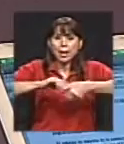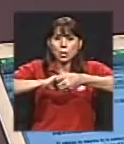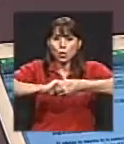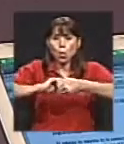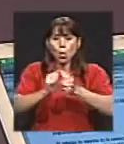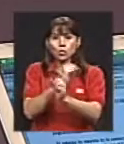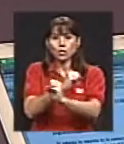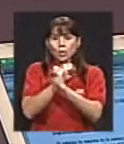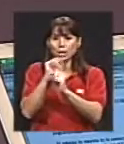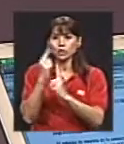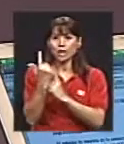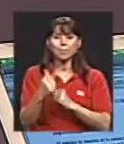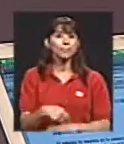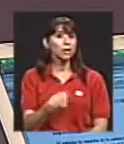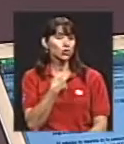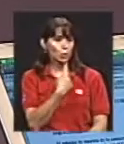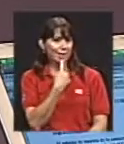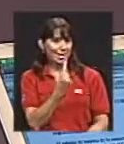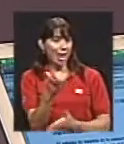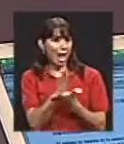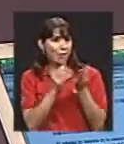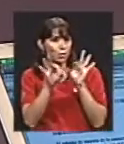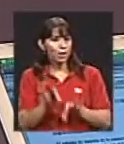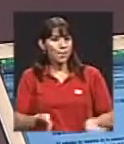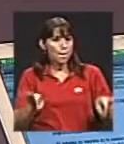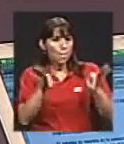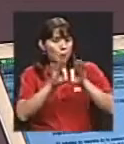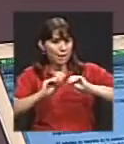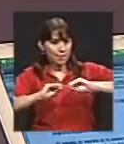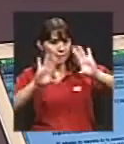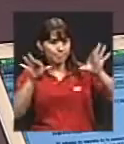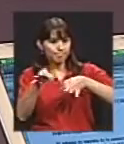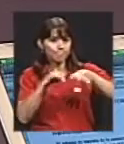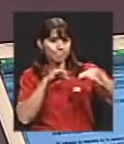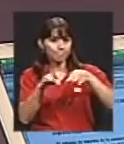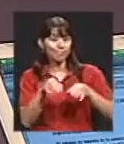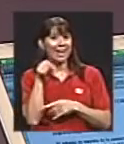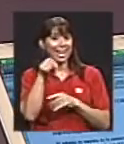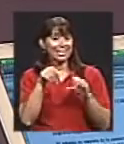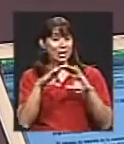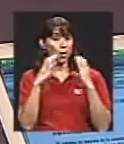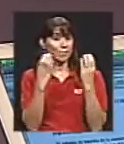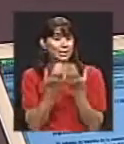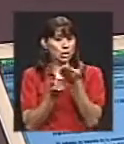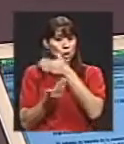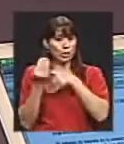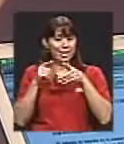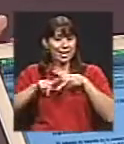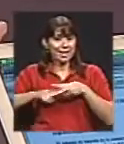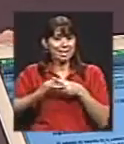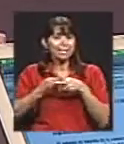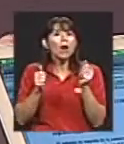yo diría a la hora que hay algo aquí que es importante aclarar y es que esta comisión cuando inicia inicia con una emoción